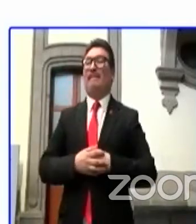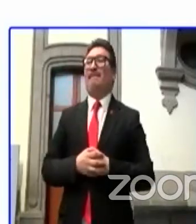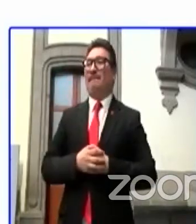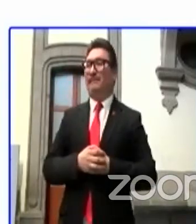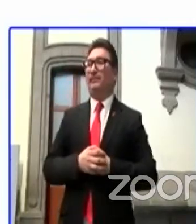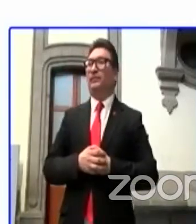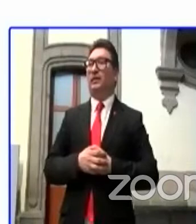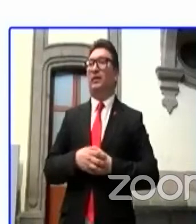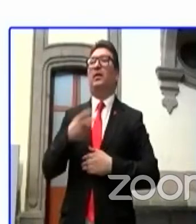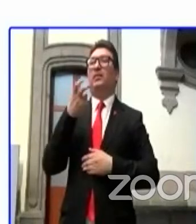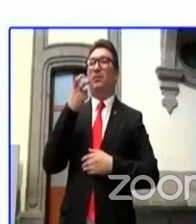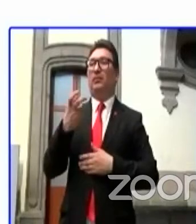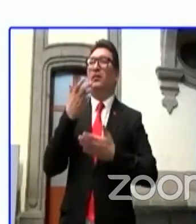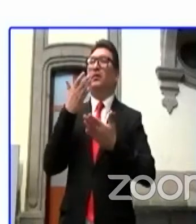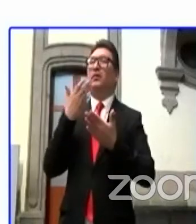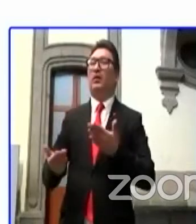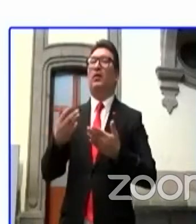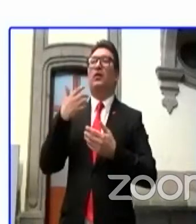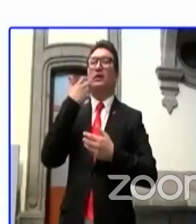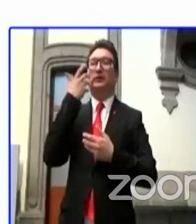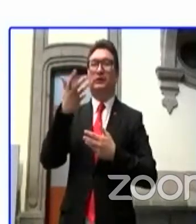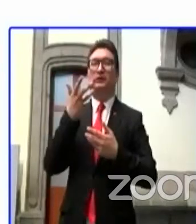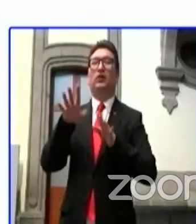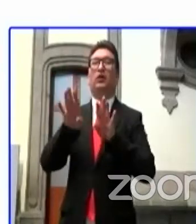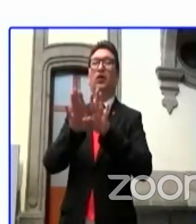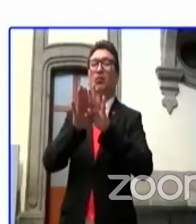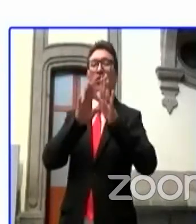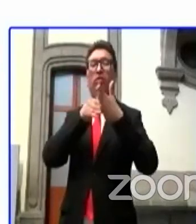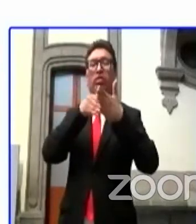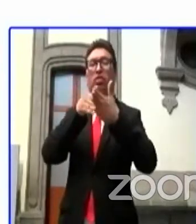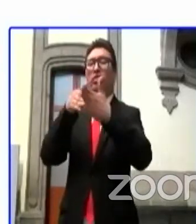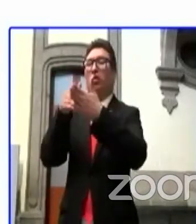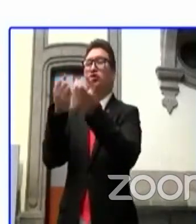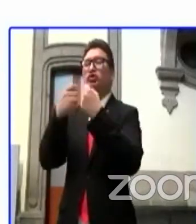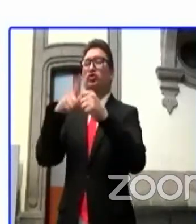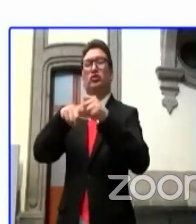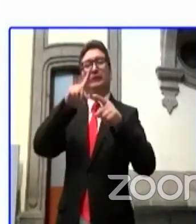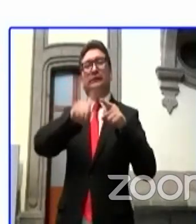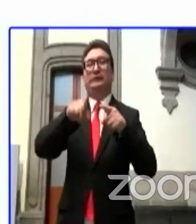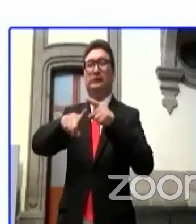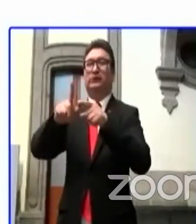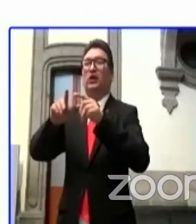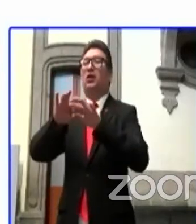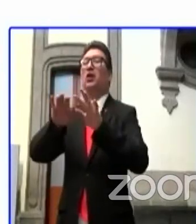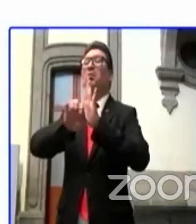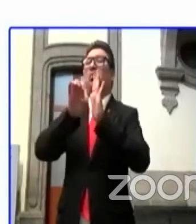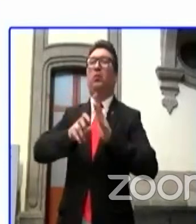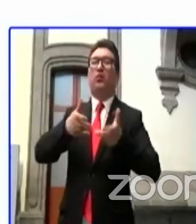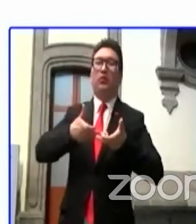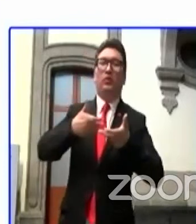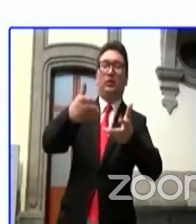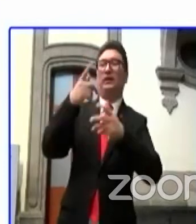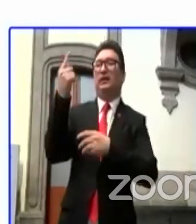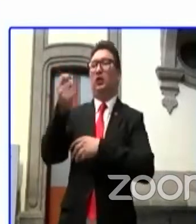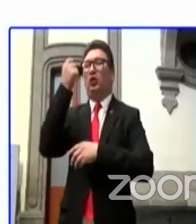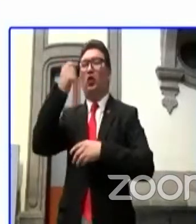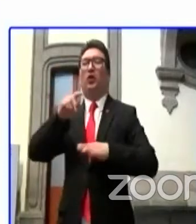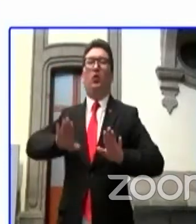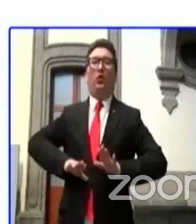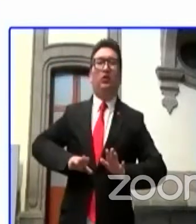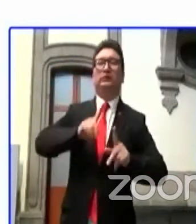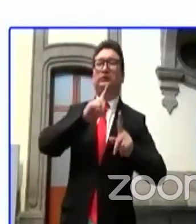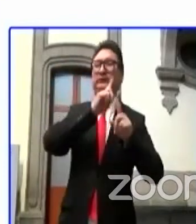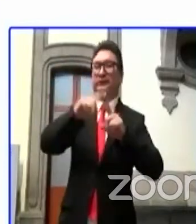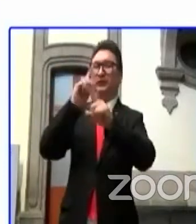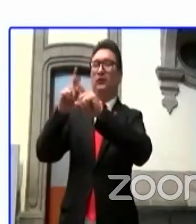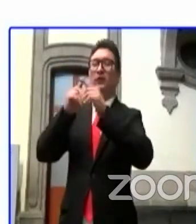Asimismo, trabajar en la eliminación de todas las barreras sociales, físicas, tecnológicas y actitudinales, así como